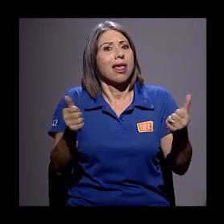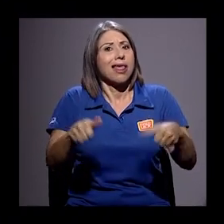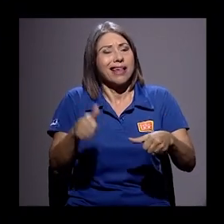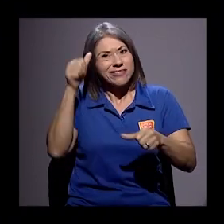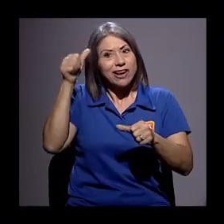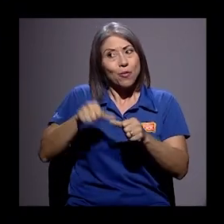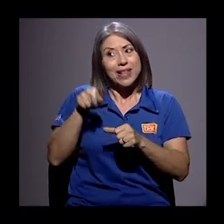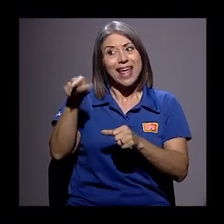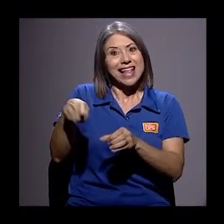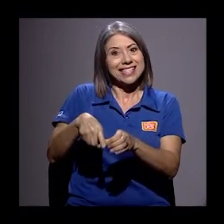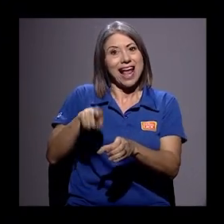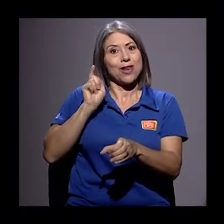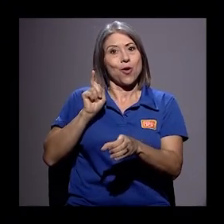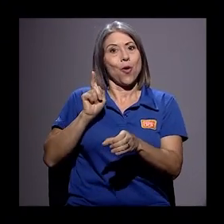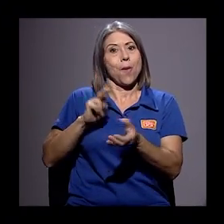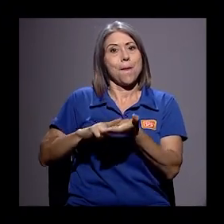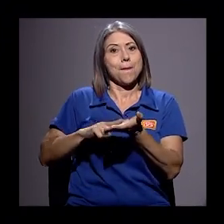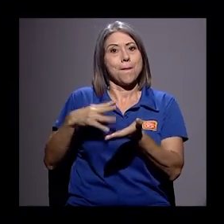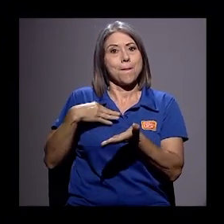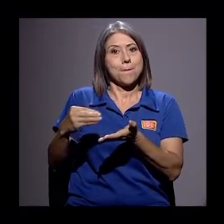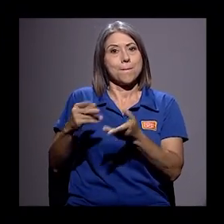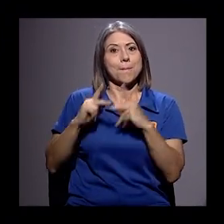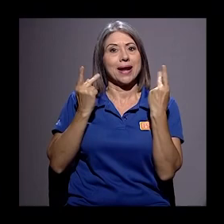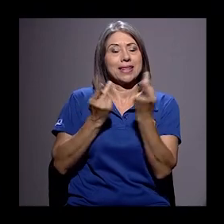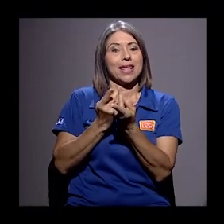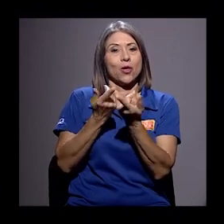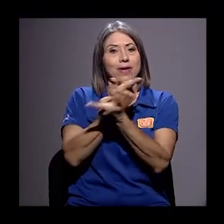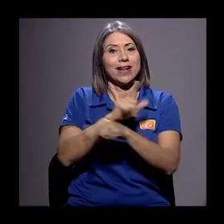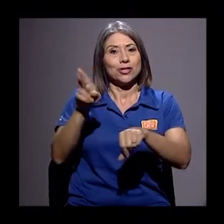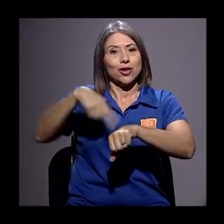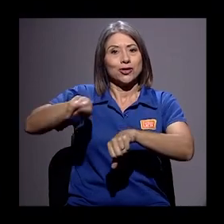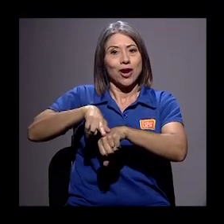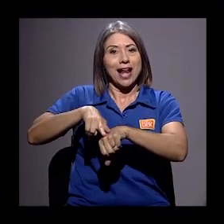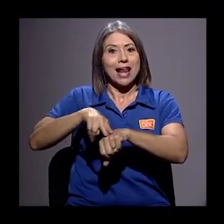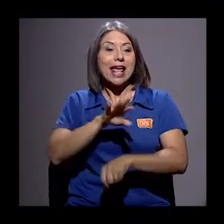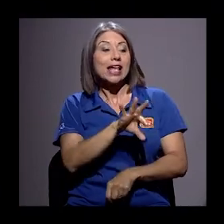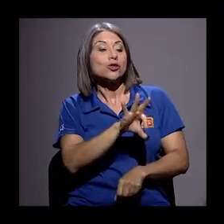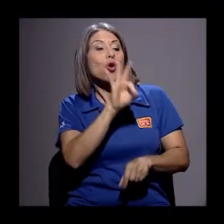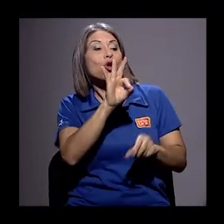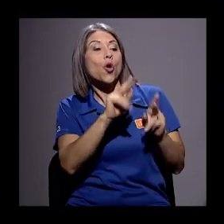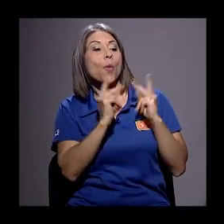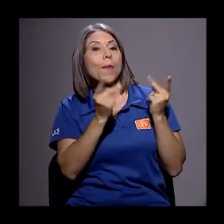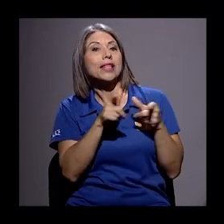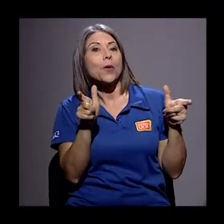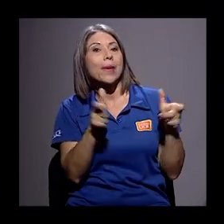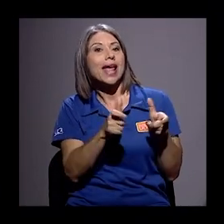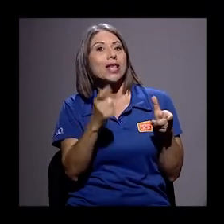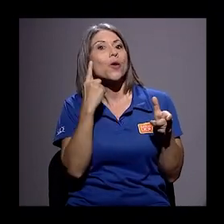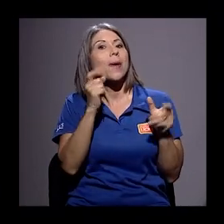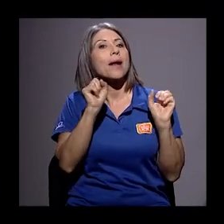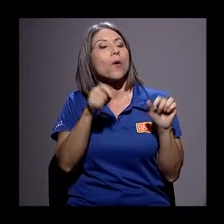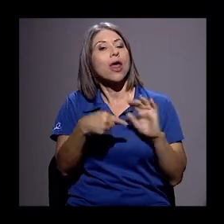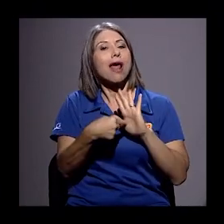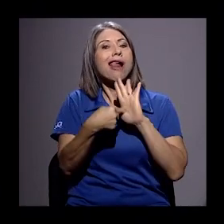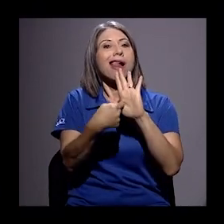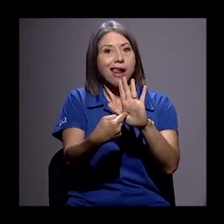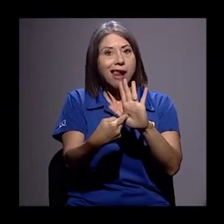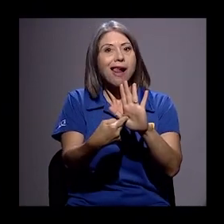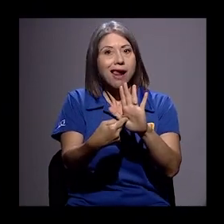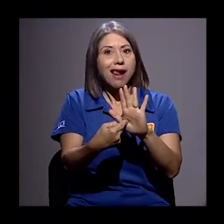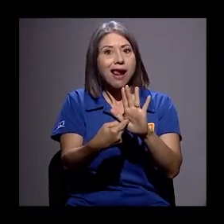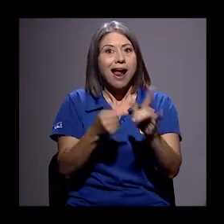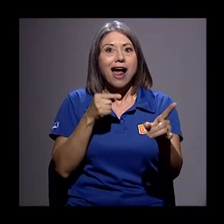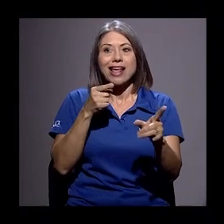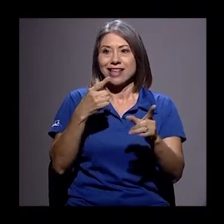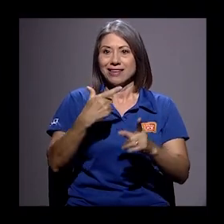salida del partido liberación nacional y escogió cualquier partido pequeño nada más para hacer plataforma y poder llegar al aquel día el día de hoy volvió a liberación nacional